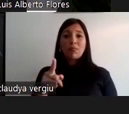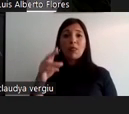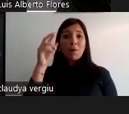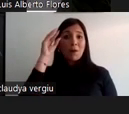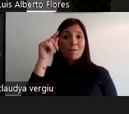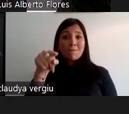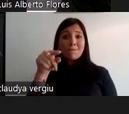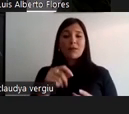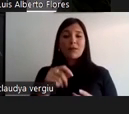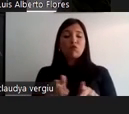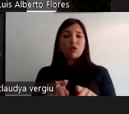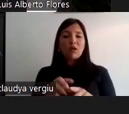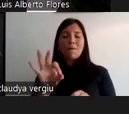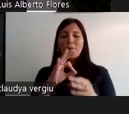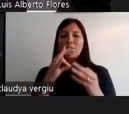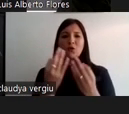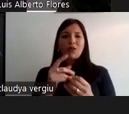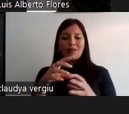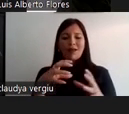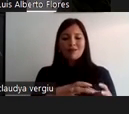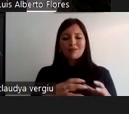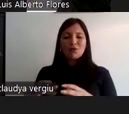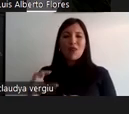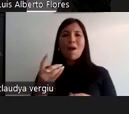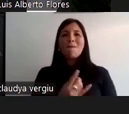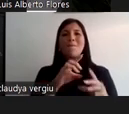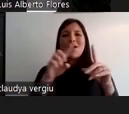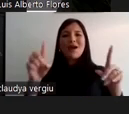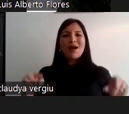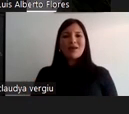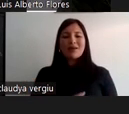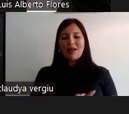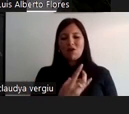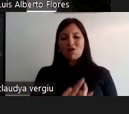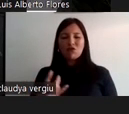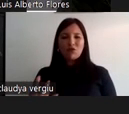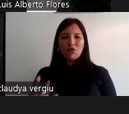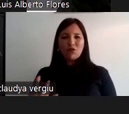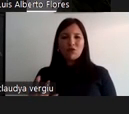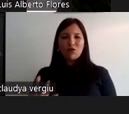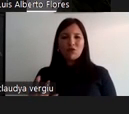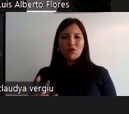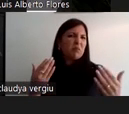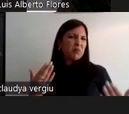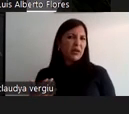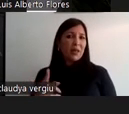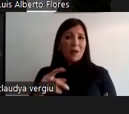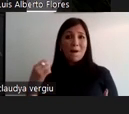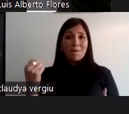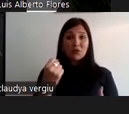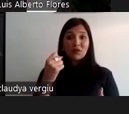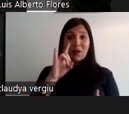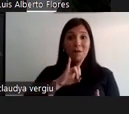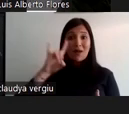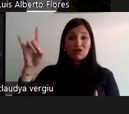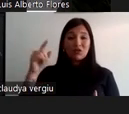también Esa esa estructura de las páginas de las de las pasarelas para que este potencial accionista